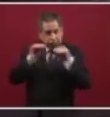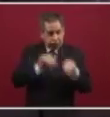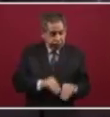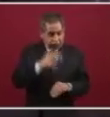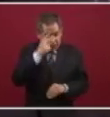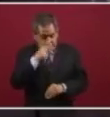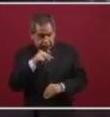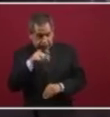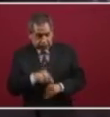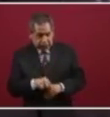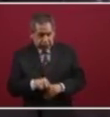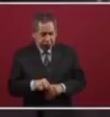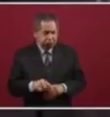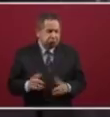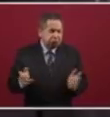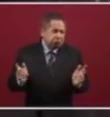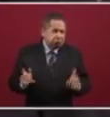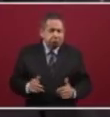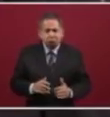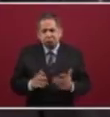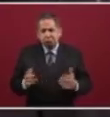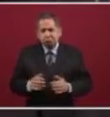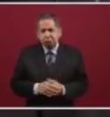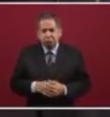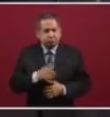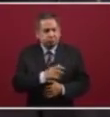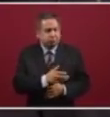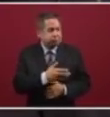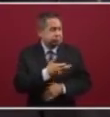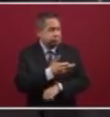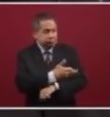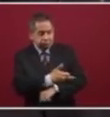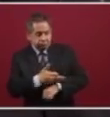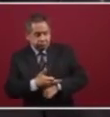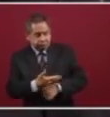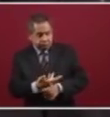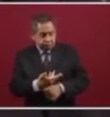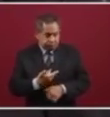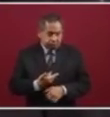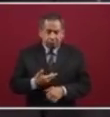cuando lo solicitaran familiares,